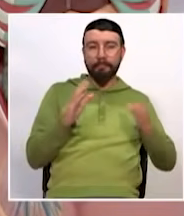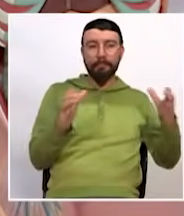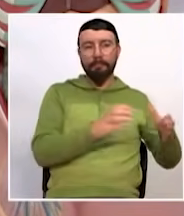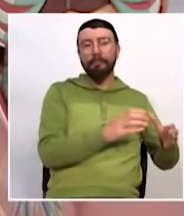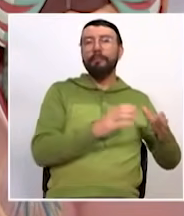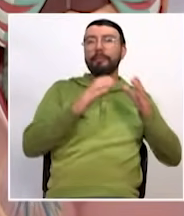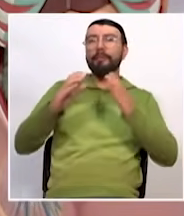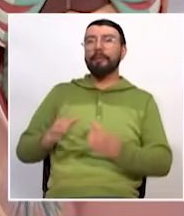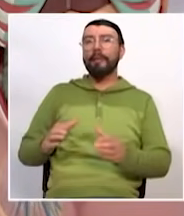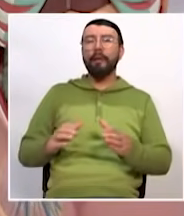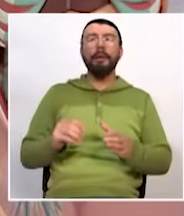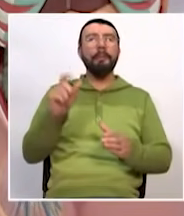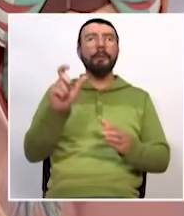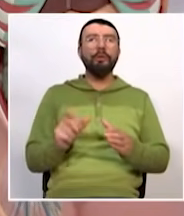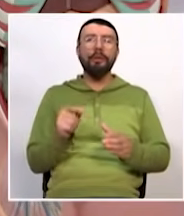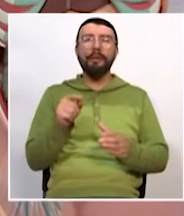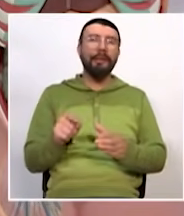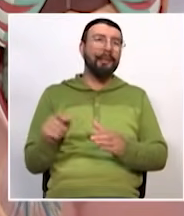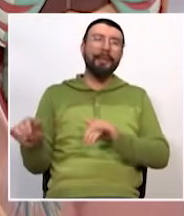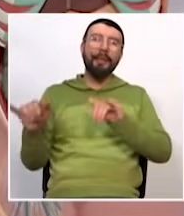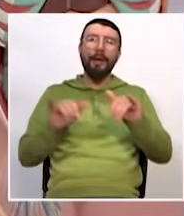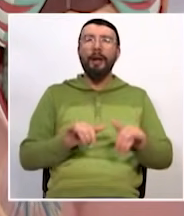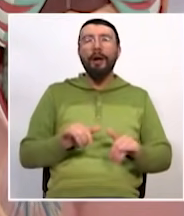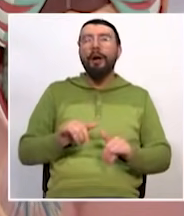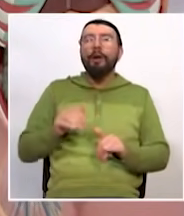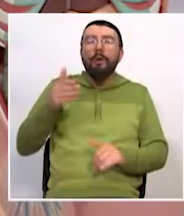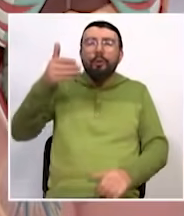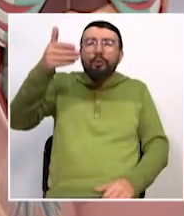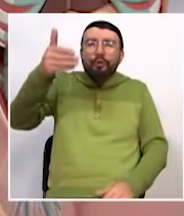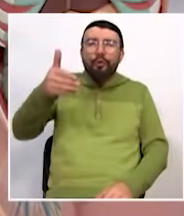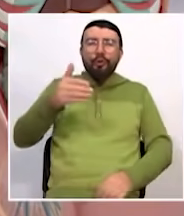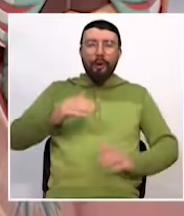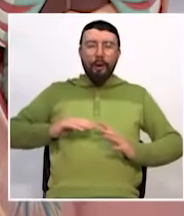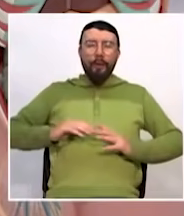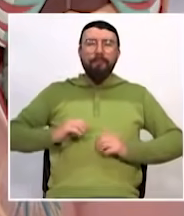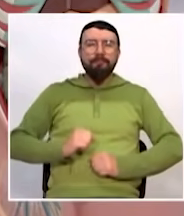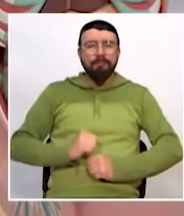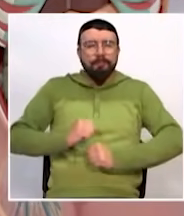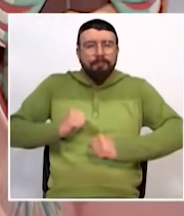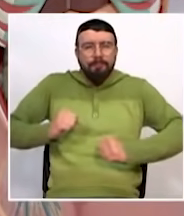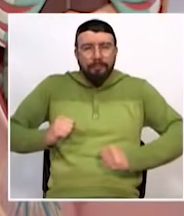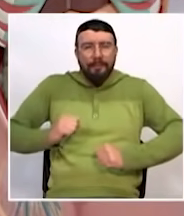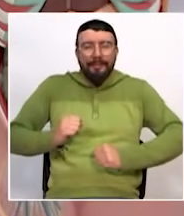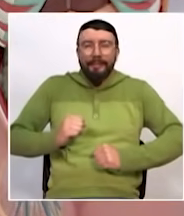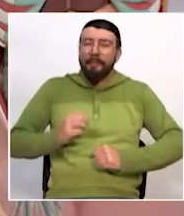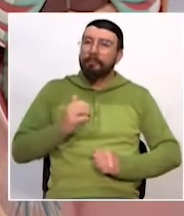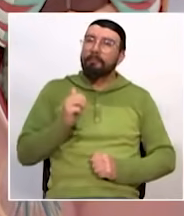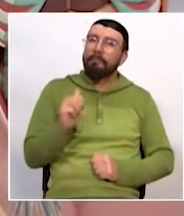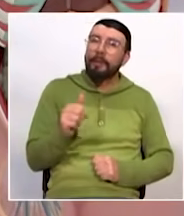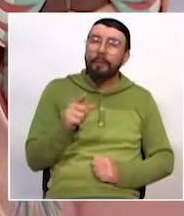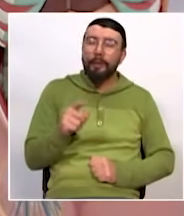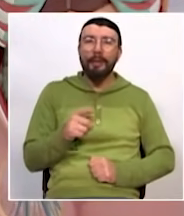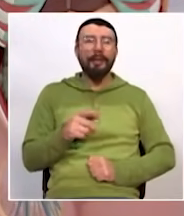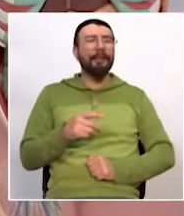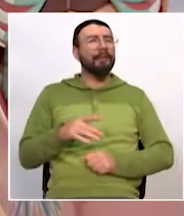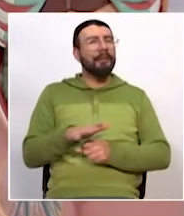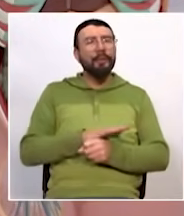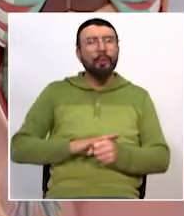constitución sancho panseca bajito robusto esas personas tienen una situación ambivalente